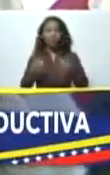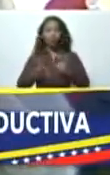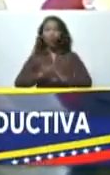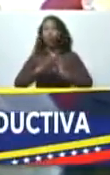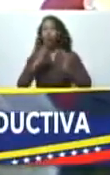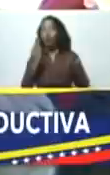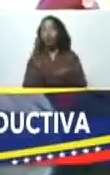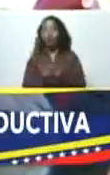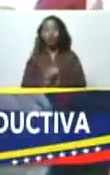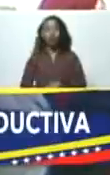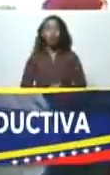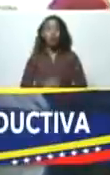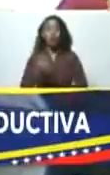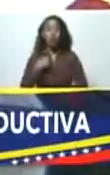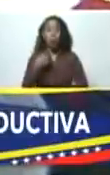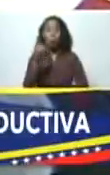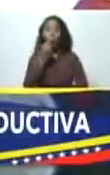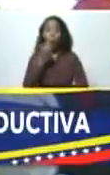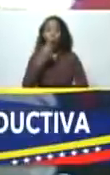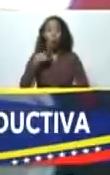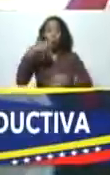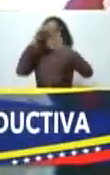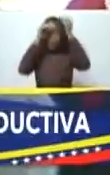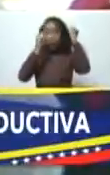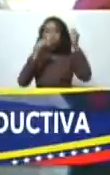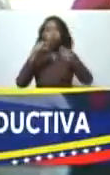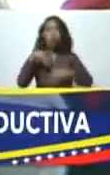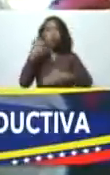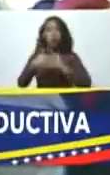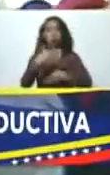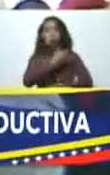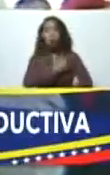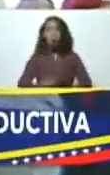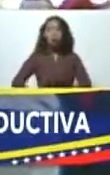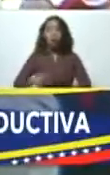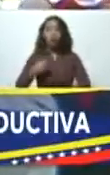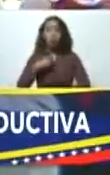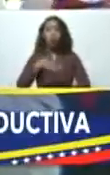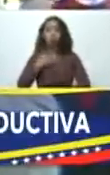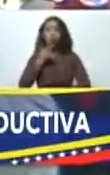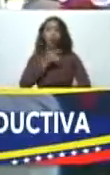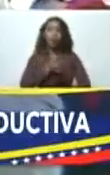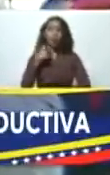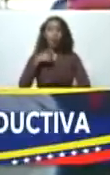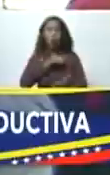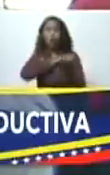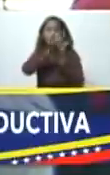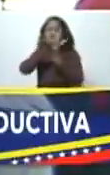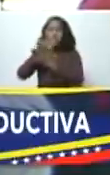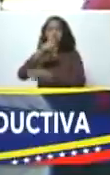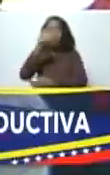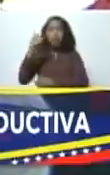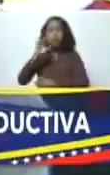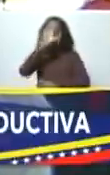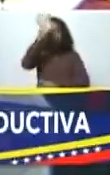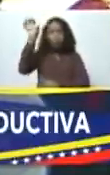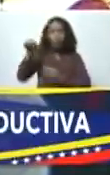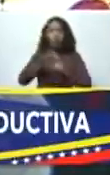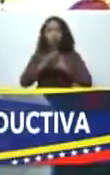mundial. Yo como canciller, mira, y después como presidente, te puedo decir que he viajado a casi 100 países del